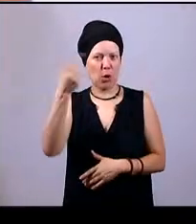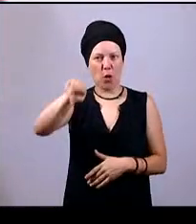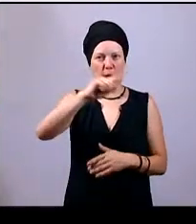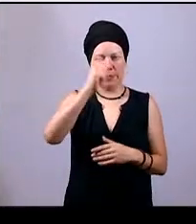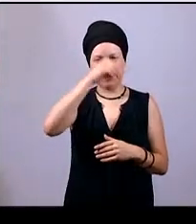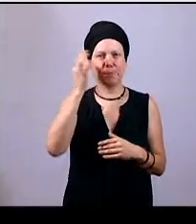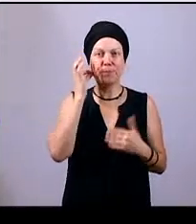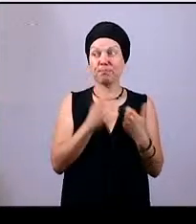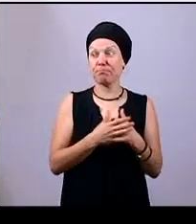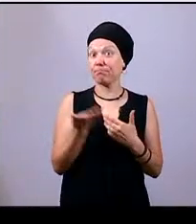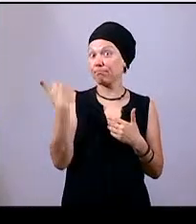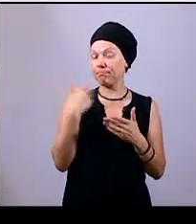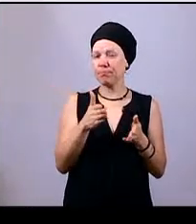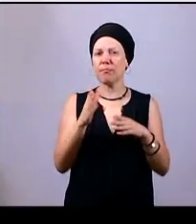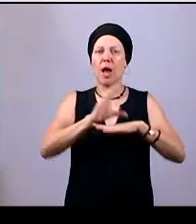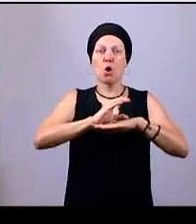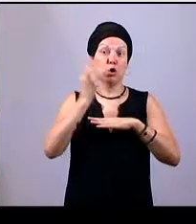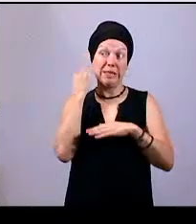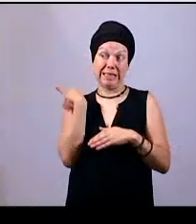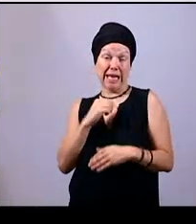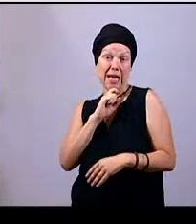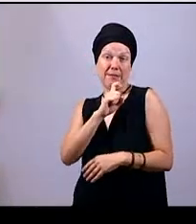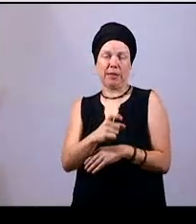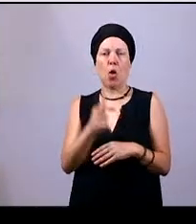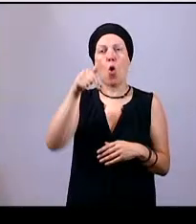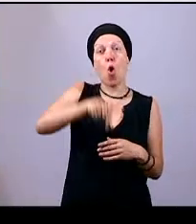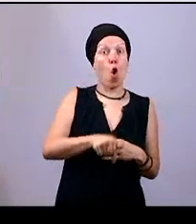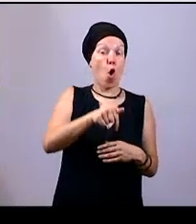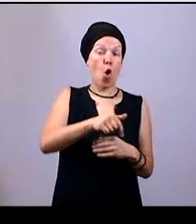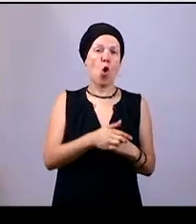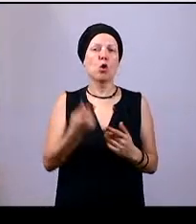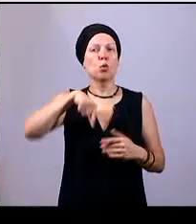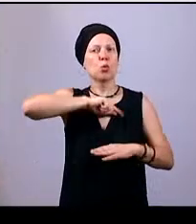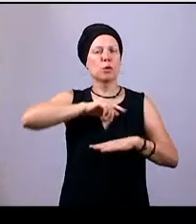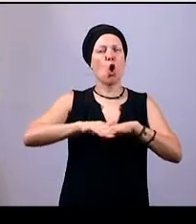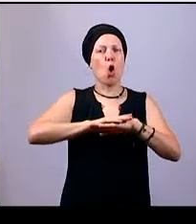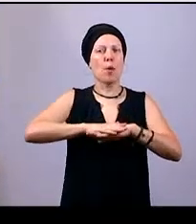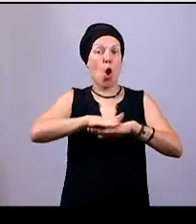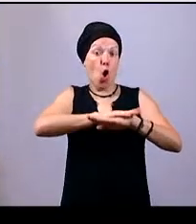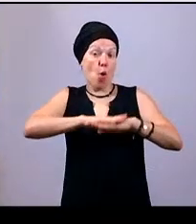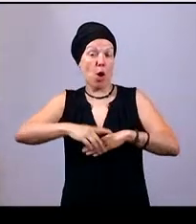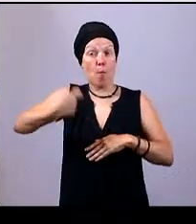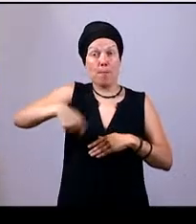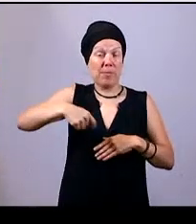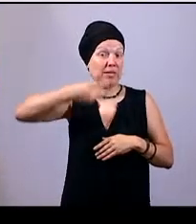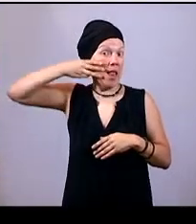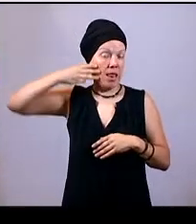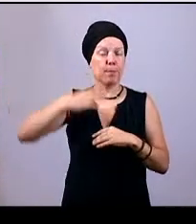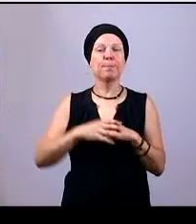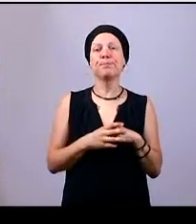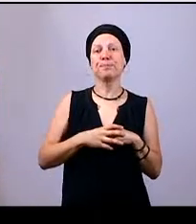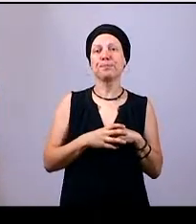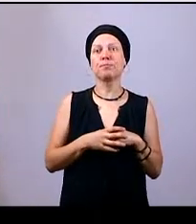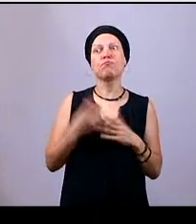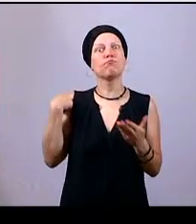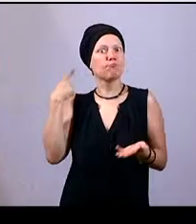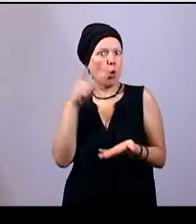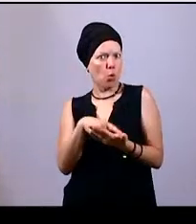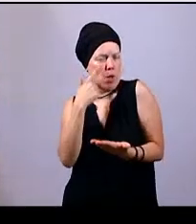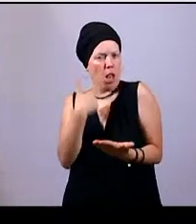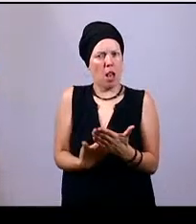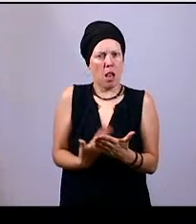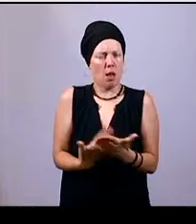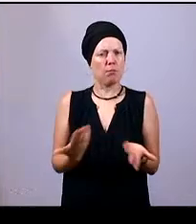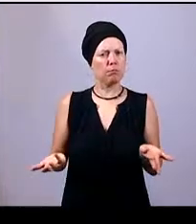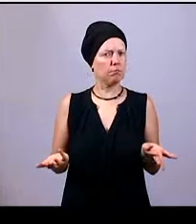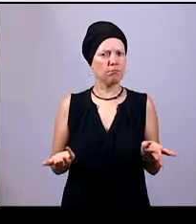Pues como ha avanzado la consejera, en el día de hoy nuestro Gobierno, el Gobierno de la presidenta María Guardiola, vuelve a demostrar que no va